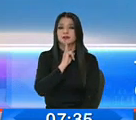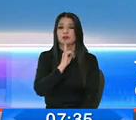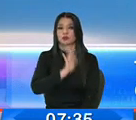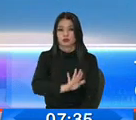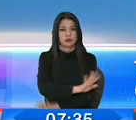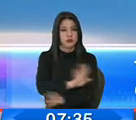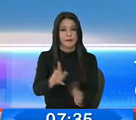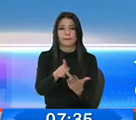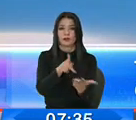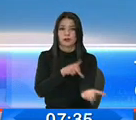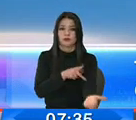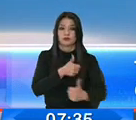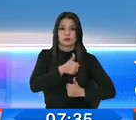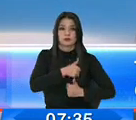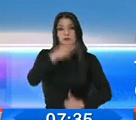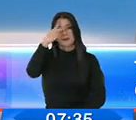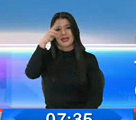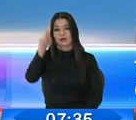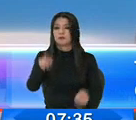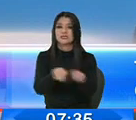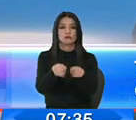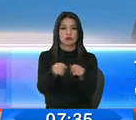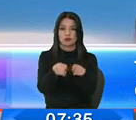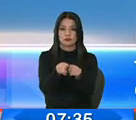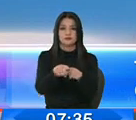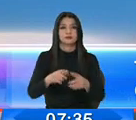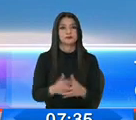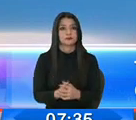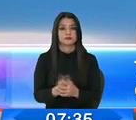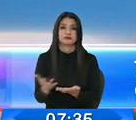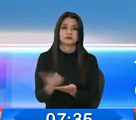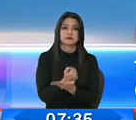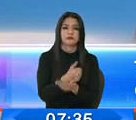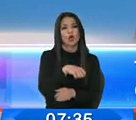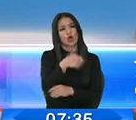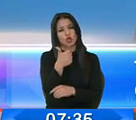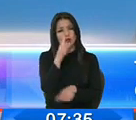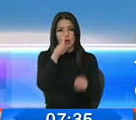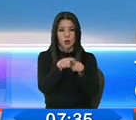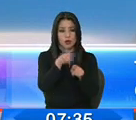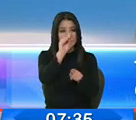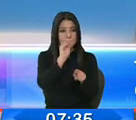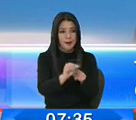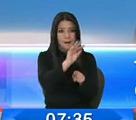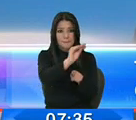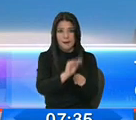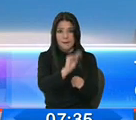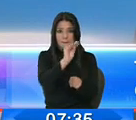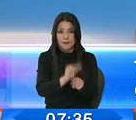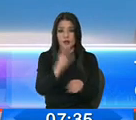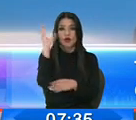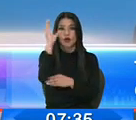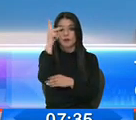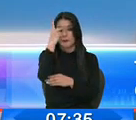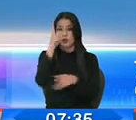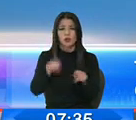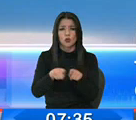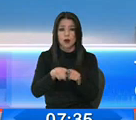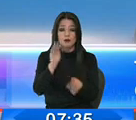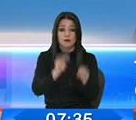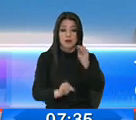acordado con Canadá y con México. Obviamente hay que recoger otros elementos de otros acuerdos como son los que ya tienen Colombia y Perú.